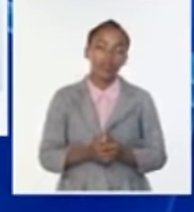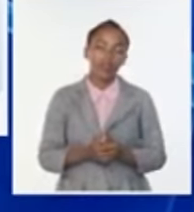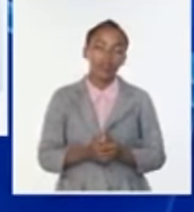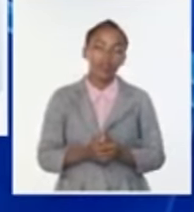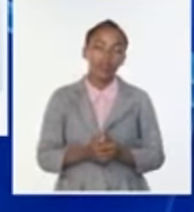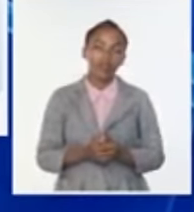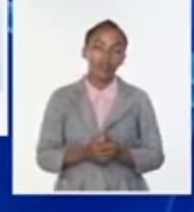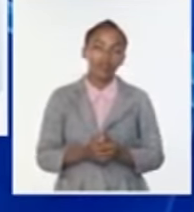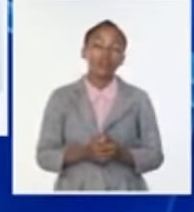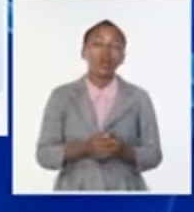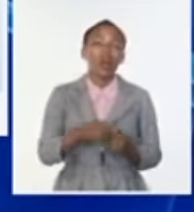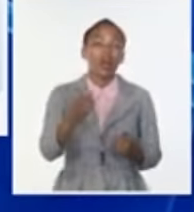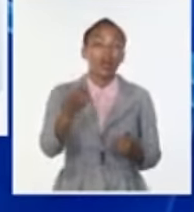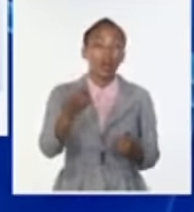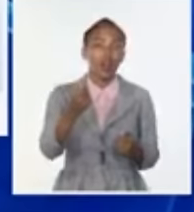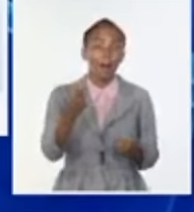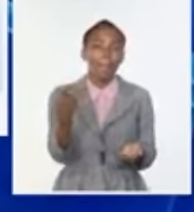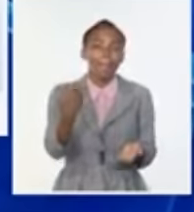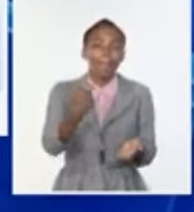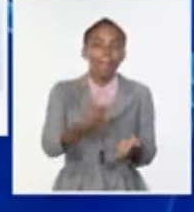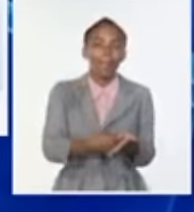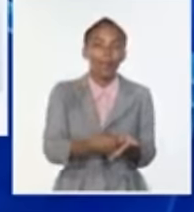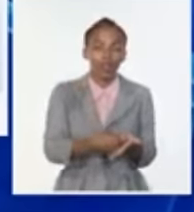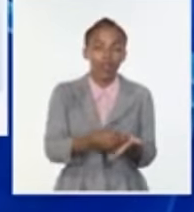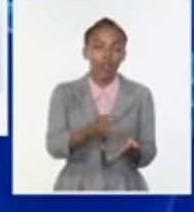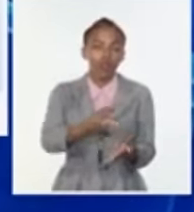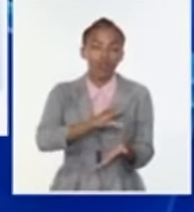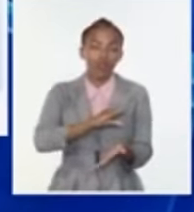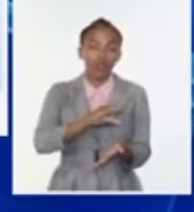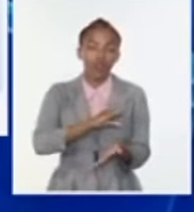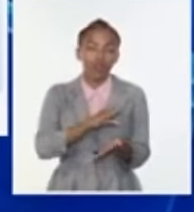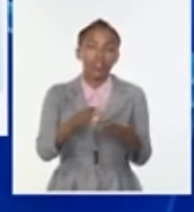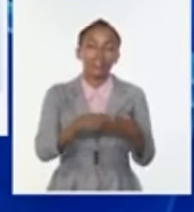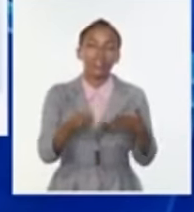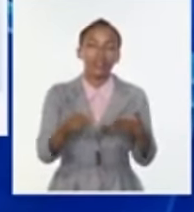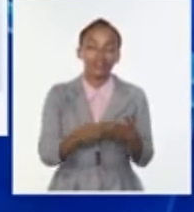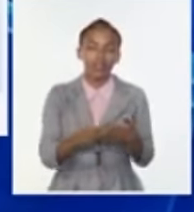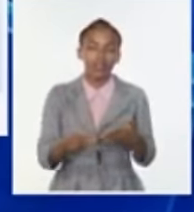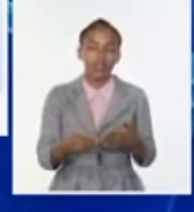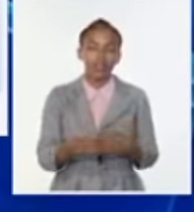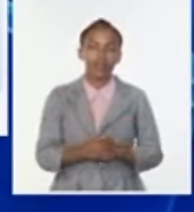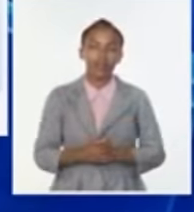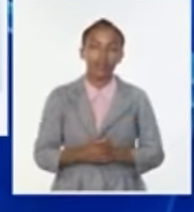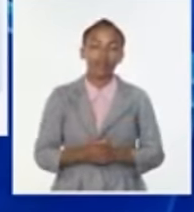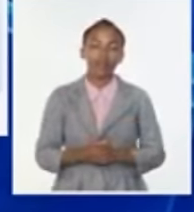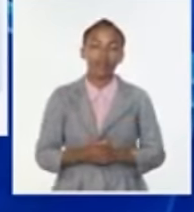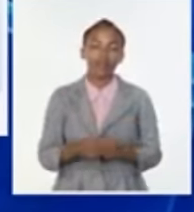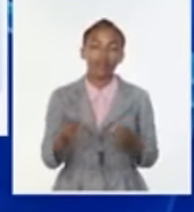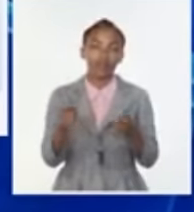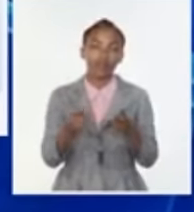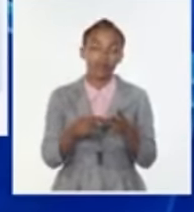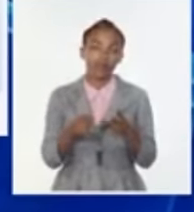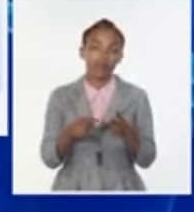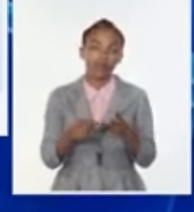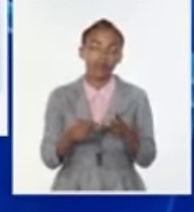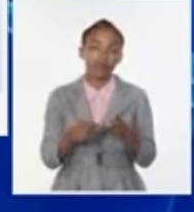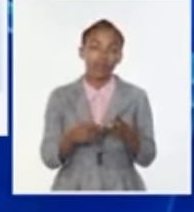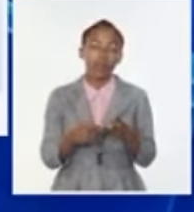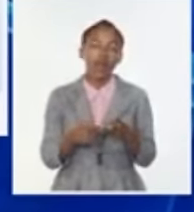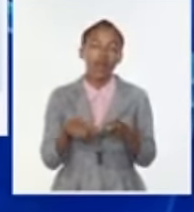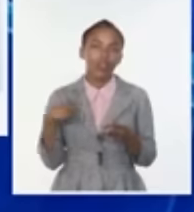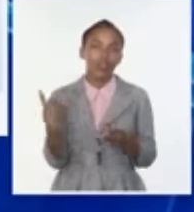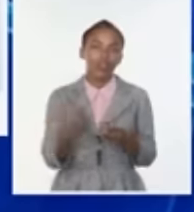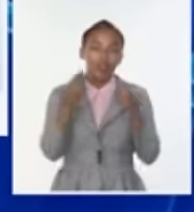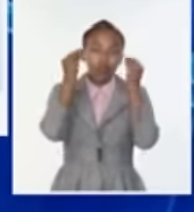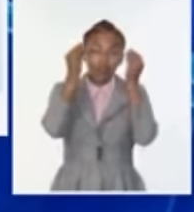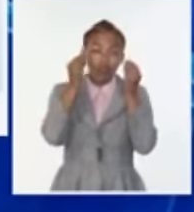los cobros en divisas de todos los servicios aeroportuarios. Y también lo analizamos mucho porque